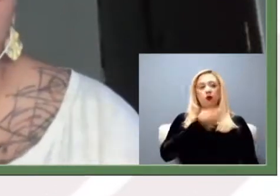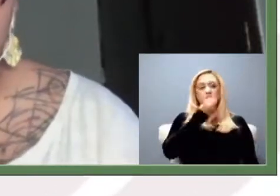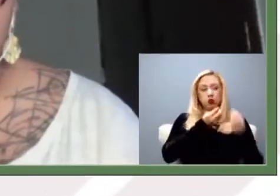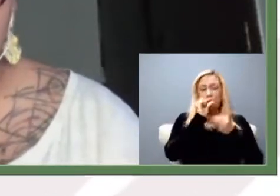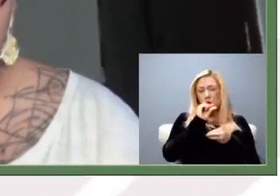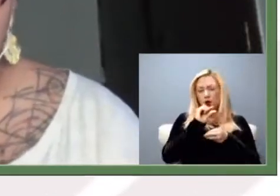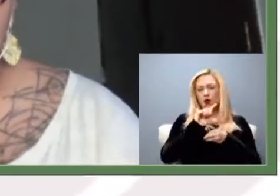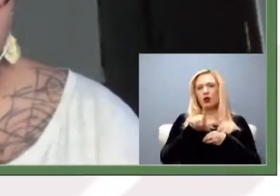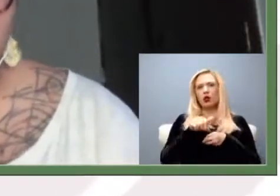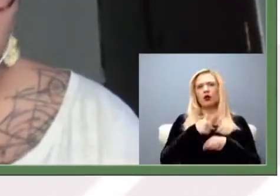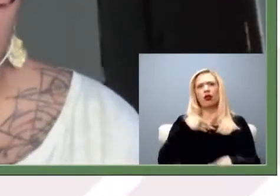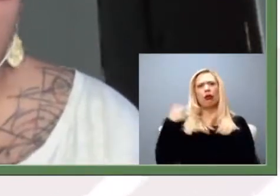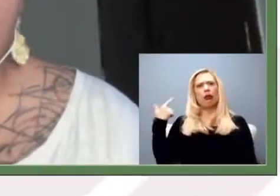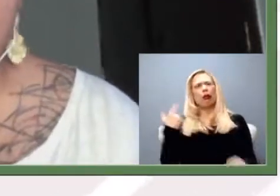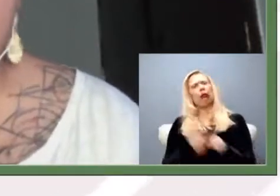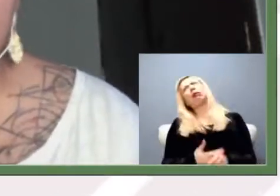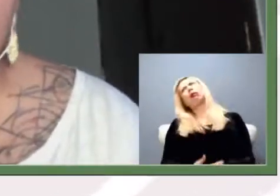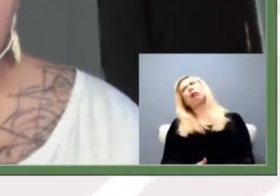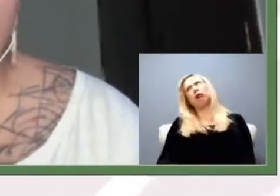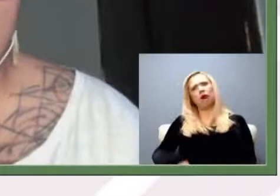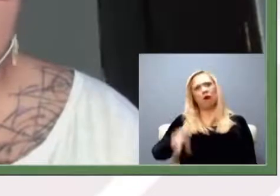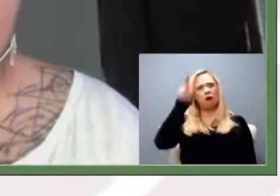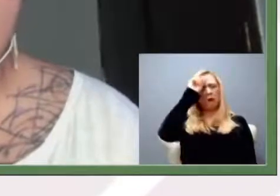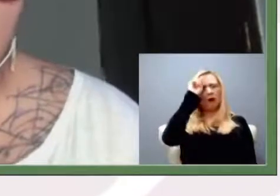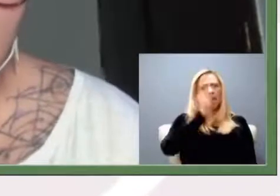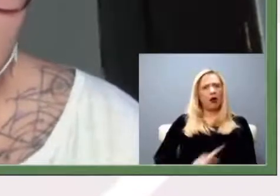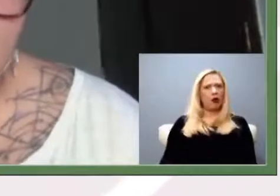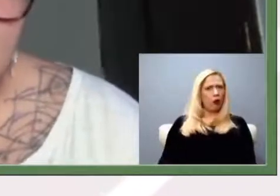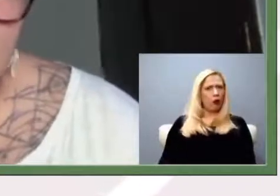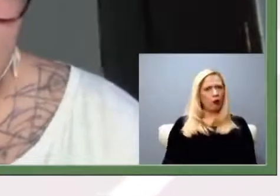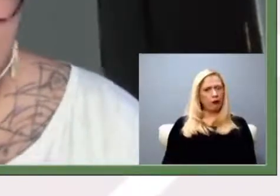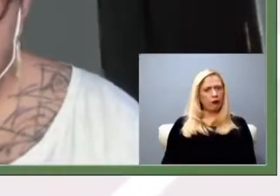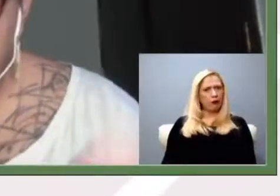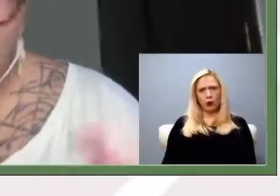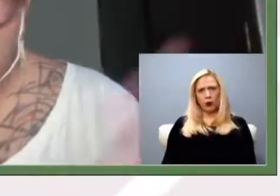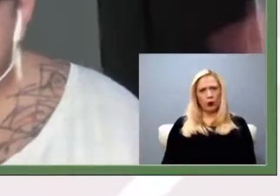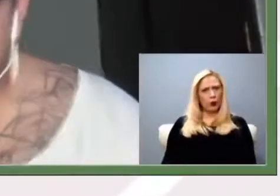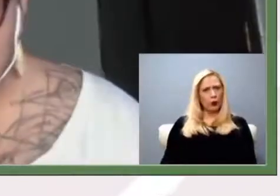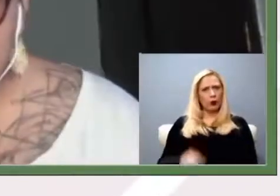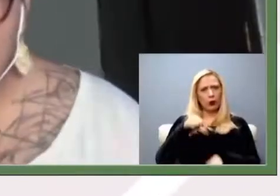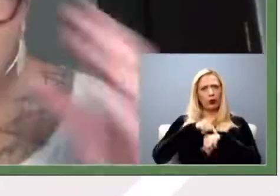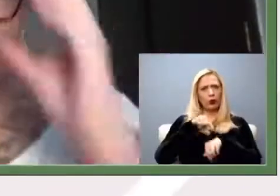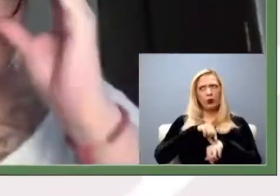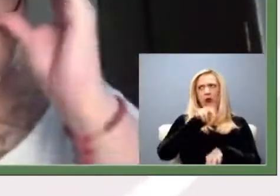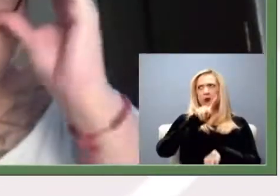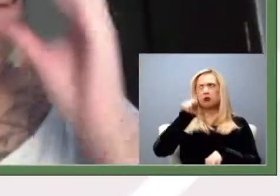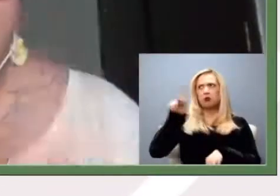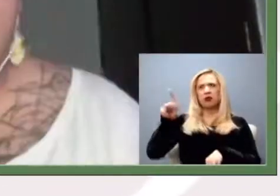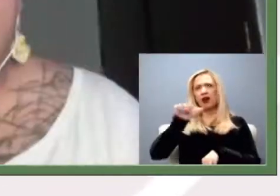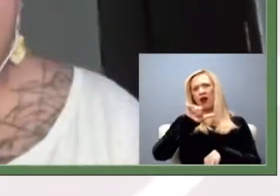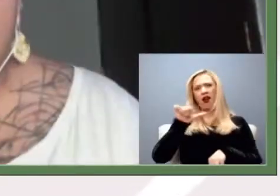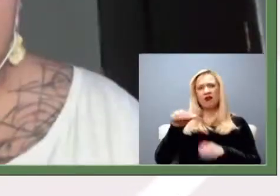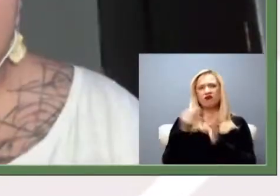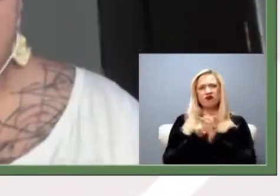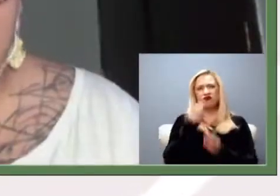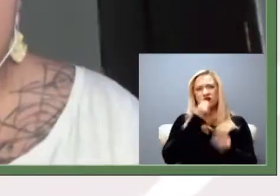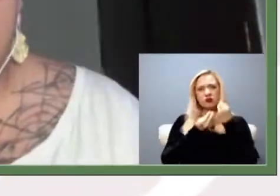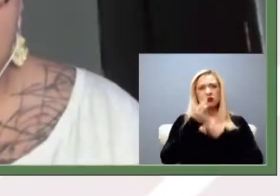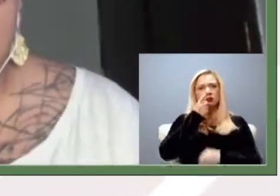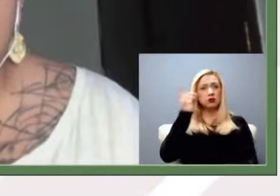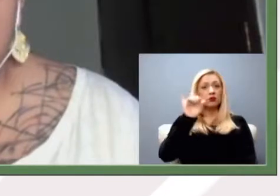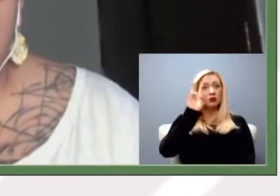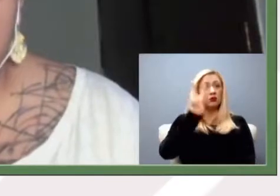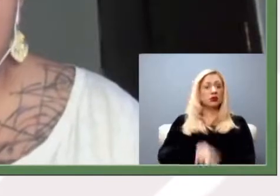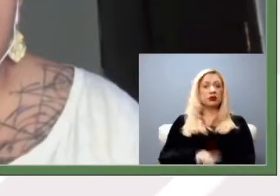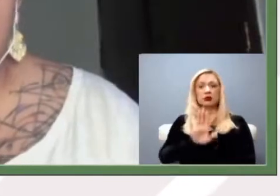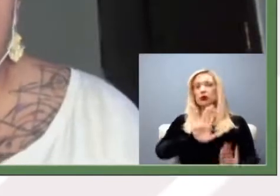en los cuerpos, ¿no? Esto también lo han dicho compañeras nutriólogas y otras personas gordas, por supuesto, que están metidas